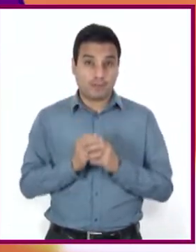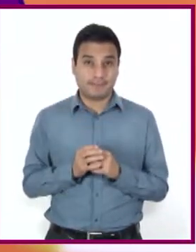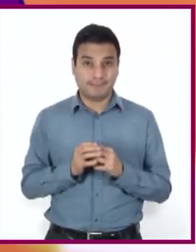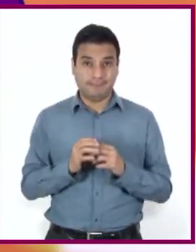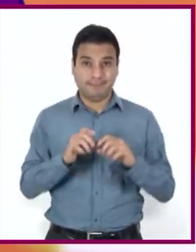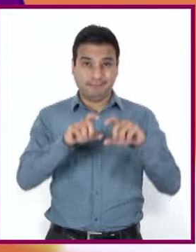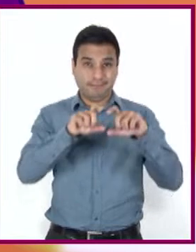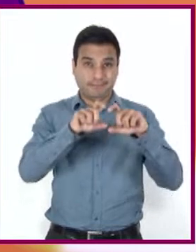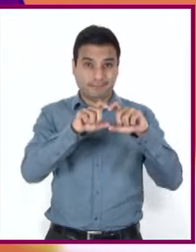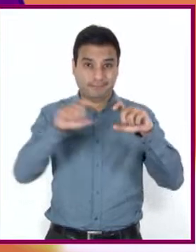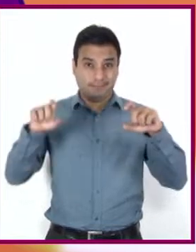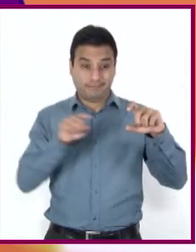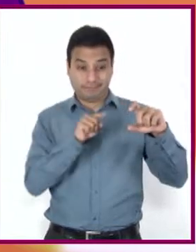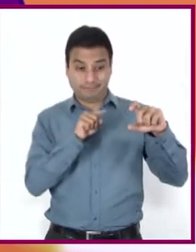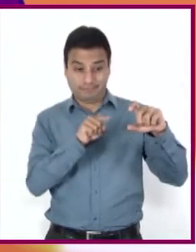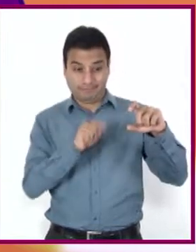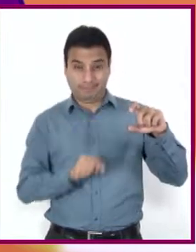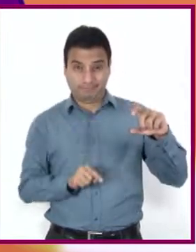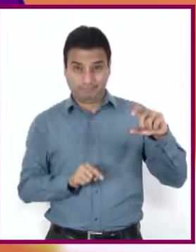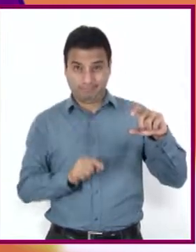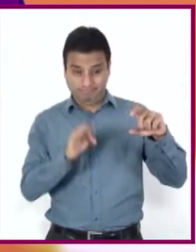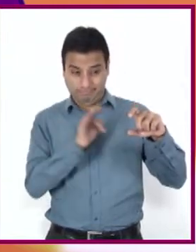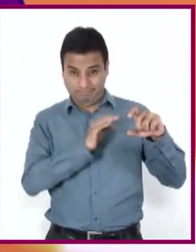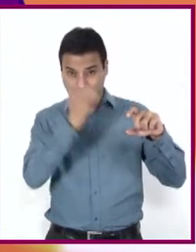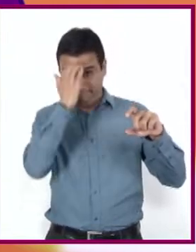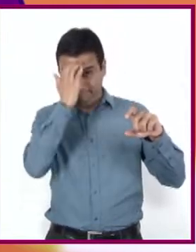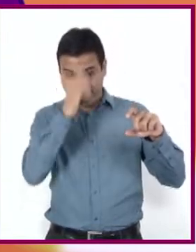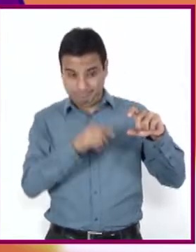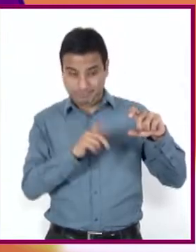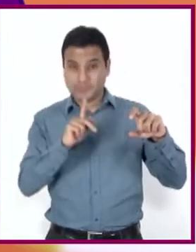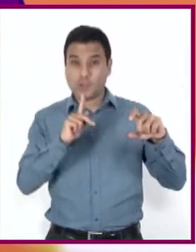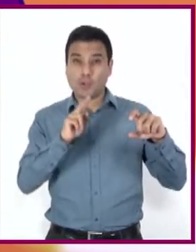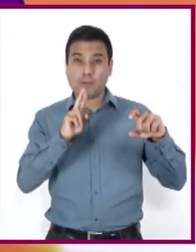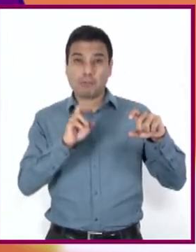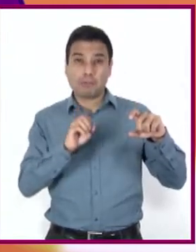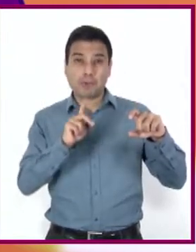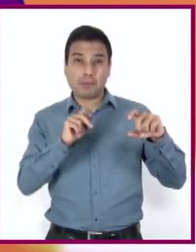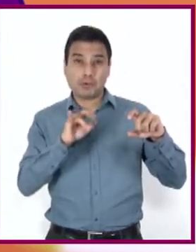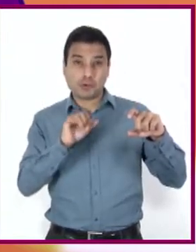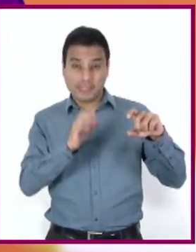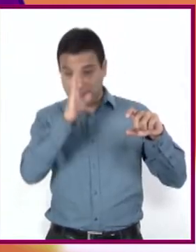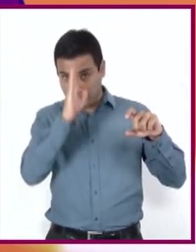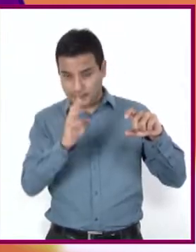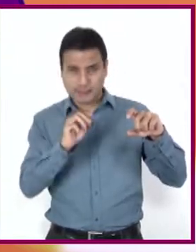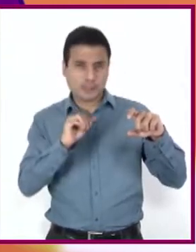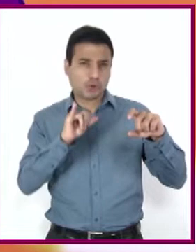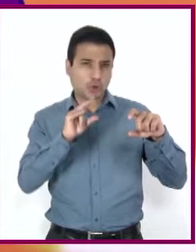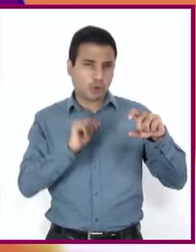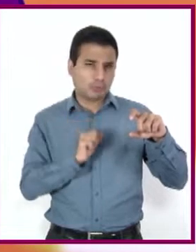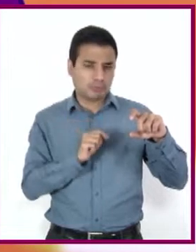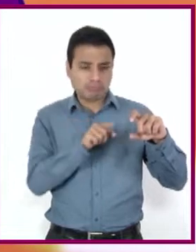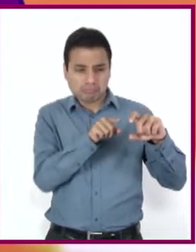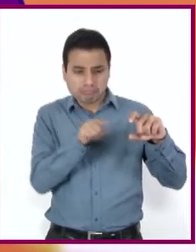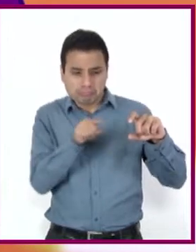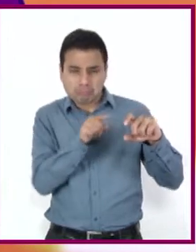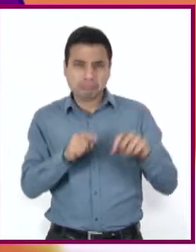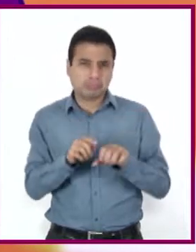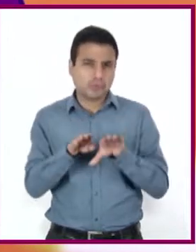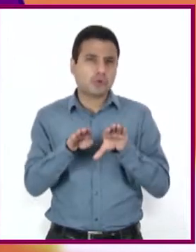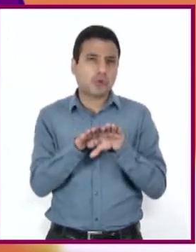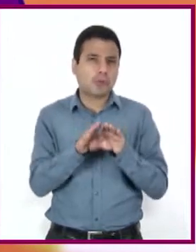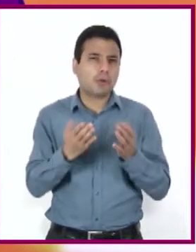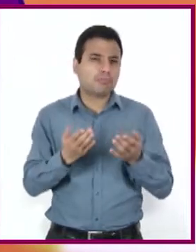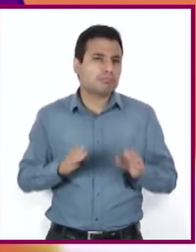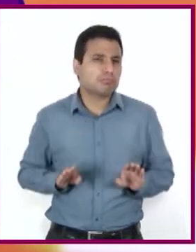variación directa? ¿Qué condiciones deben de cumplirse para que una expresión algebraica modele una